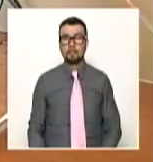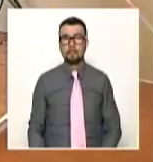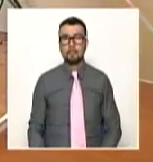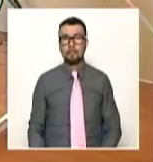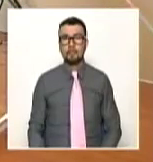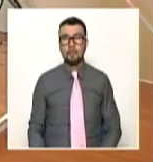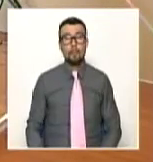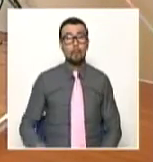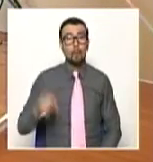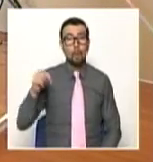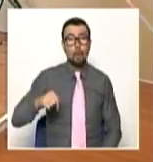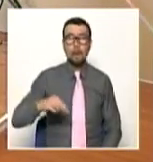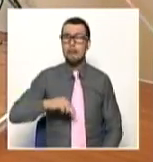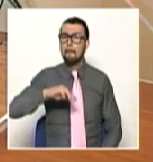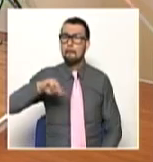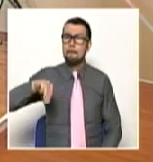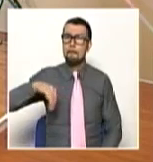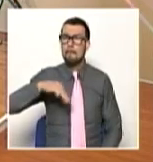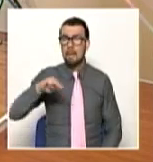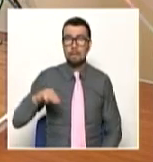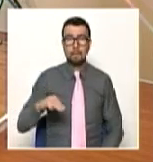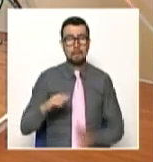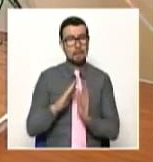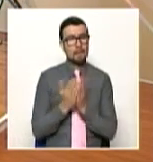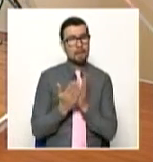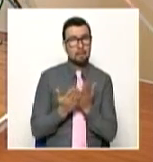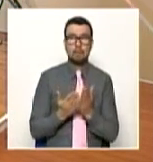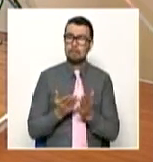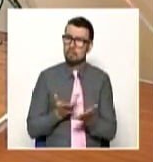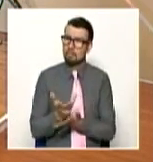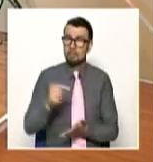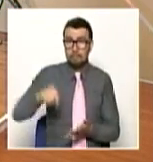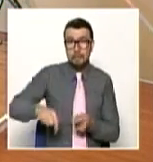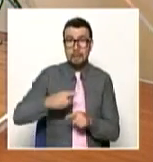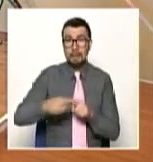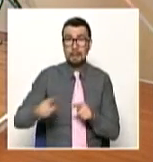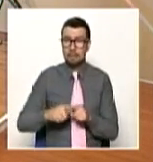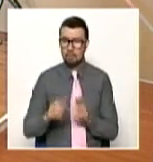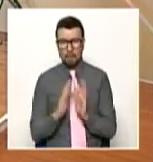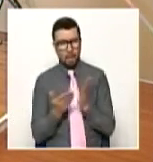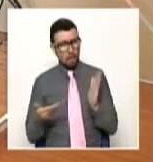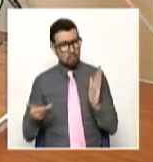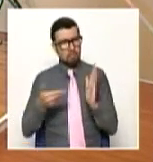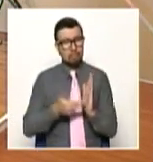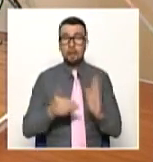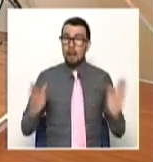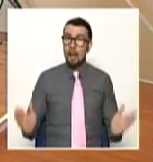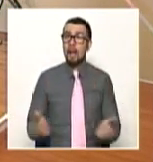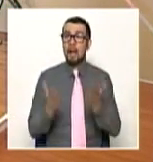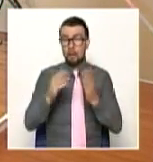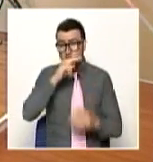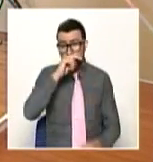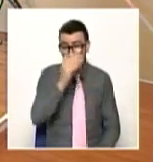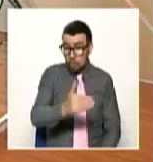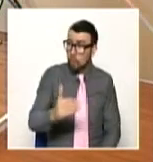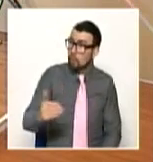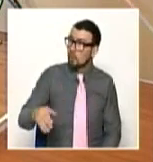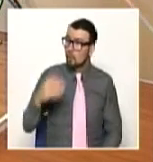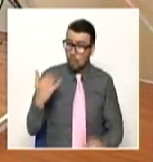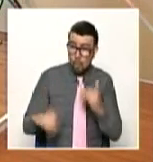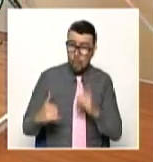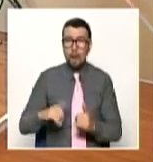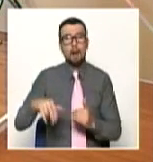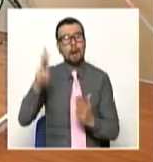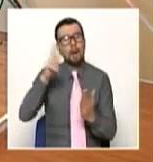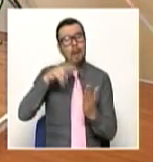Y hoy en miércoles de libro recomendado para la semana les traemos un literario que incentiva a los pequeños de la casa a jugar y leer.